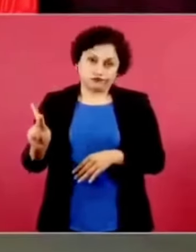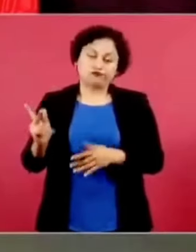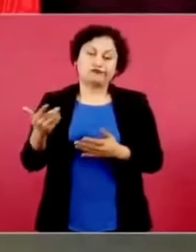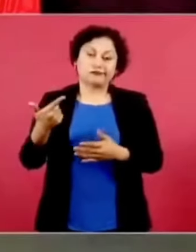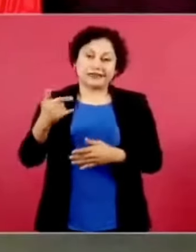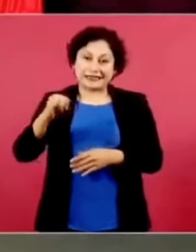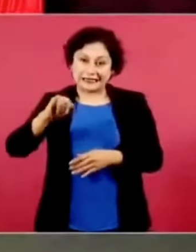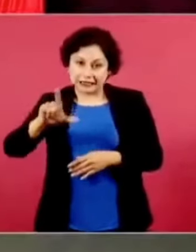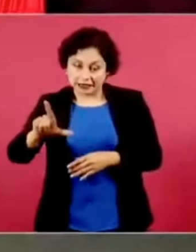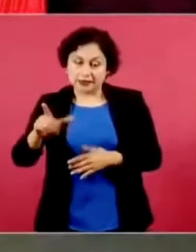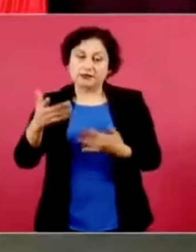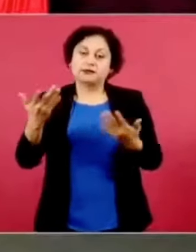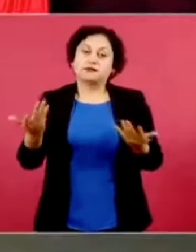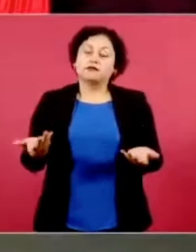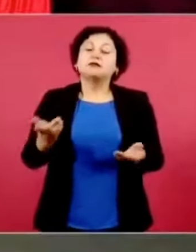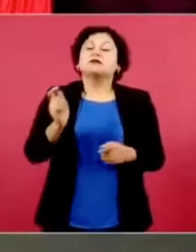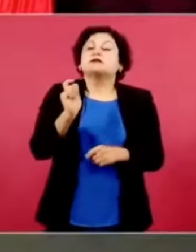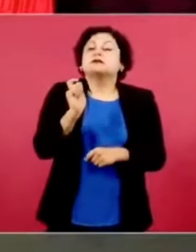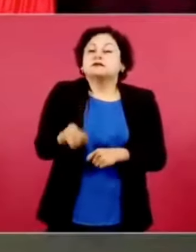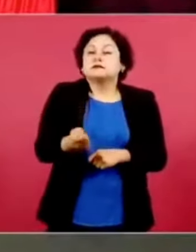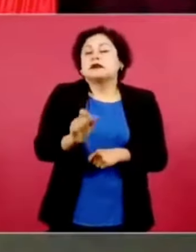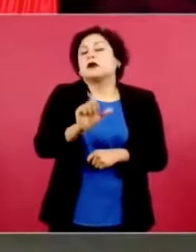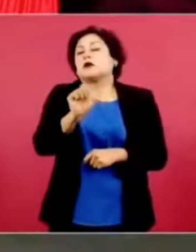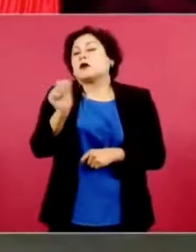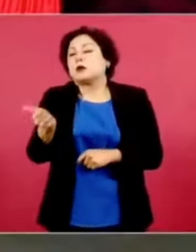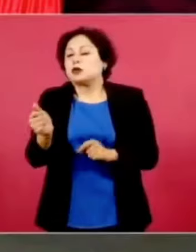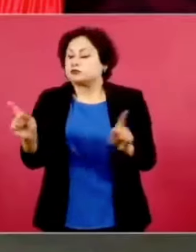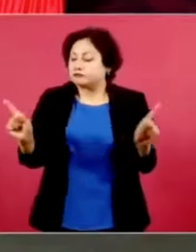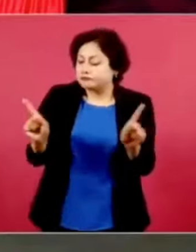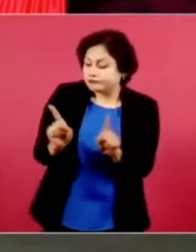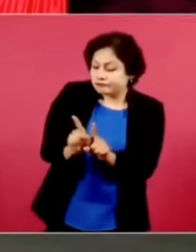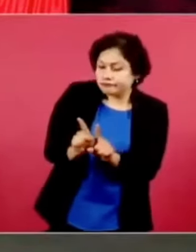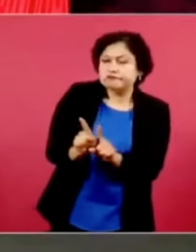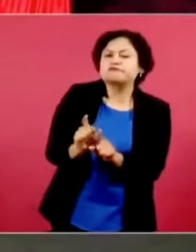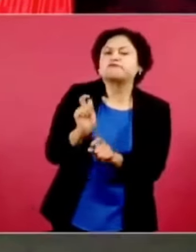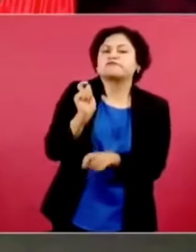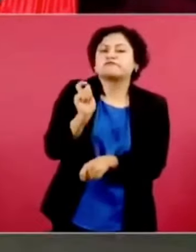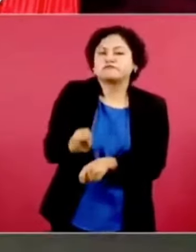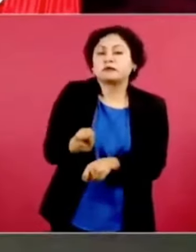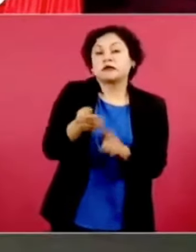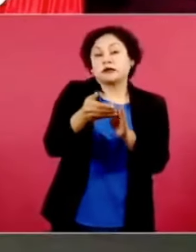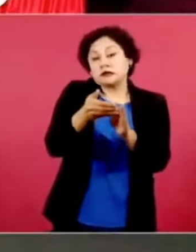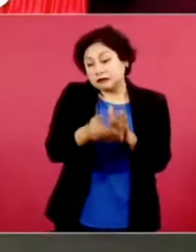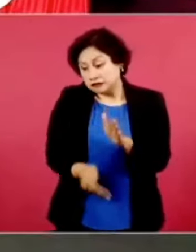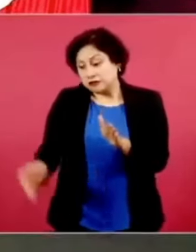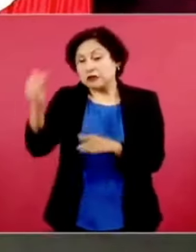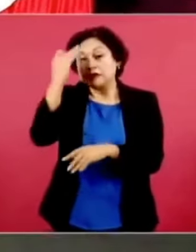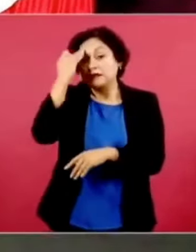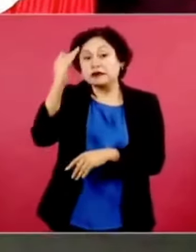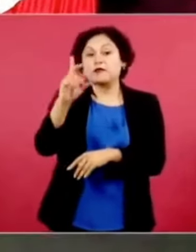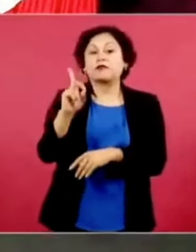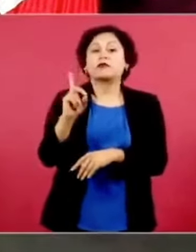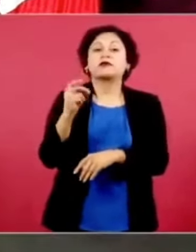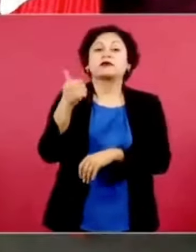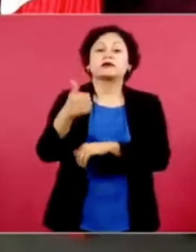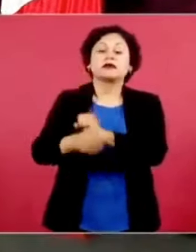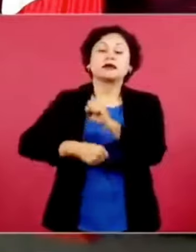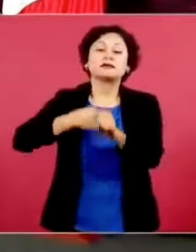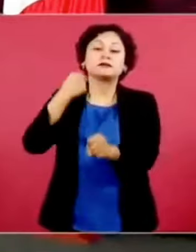¿Qué significó el periodo neoliberal, los 36 años? ¿Y qué